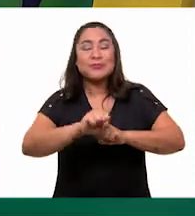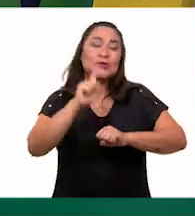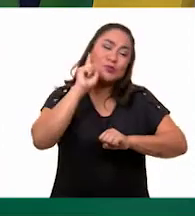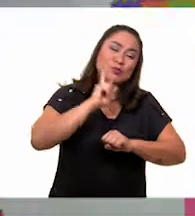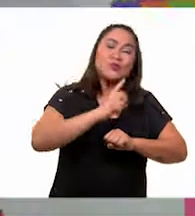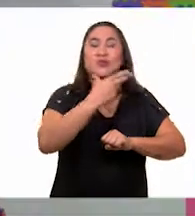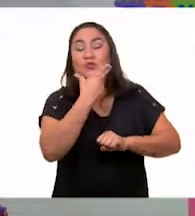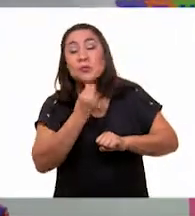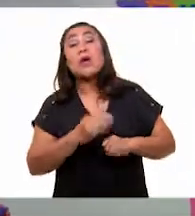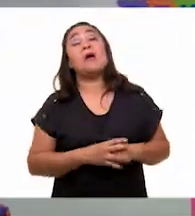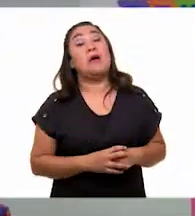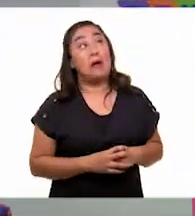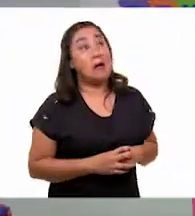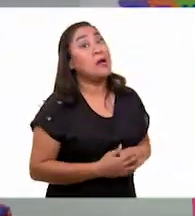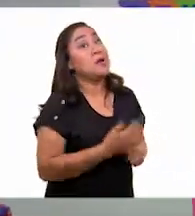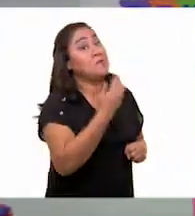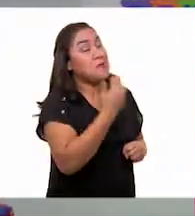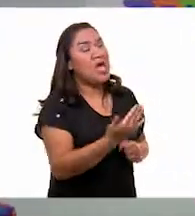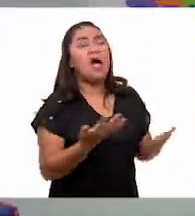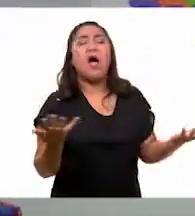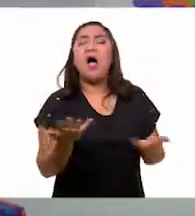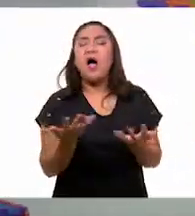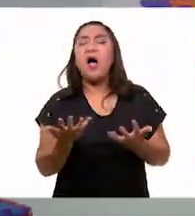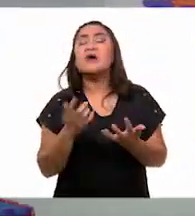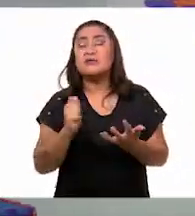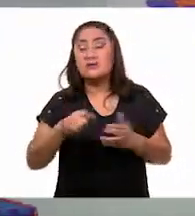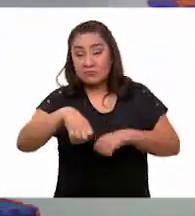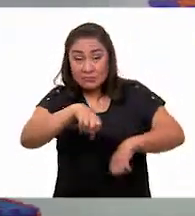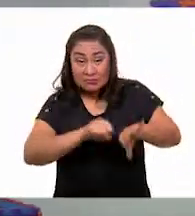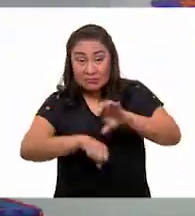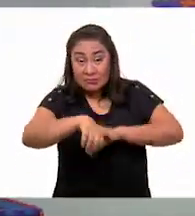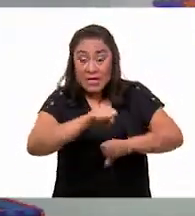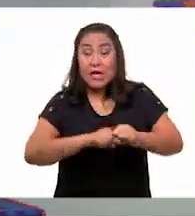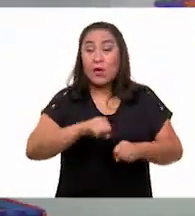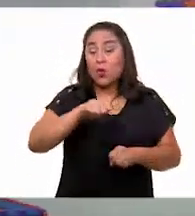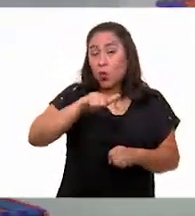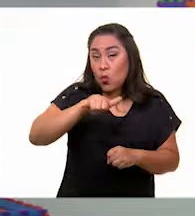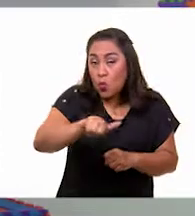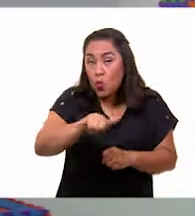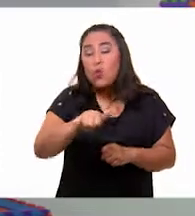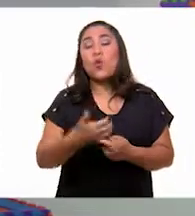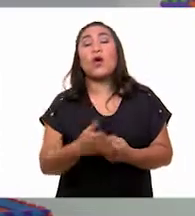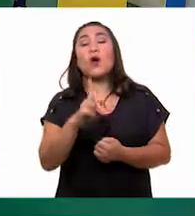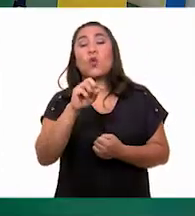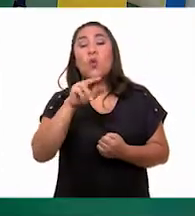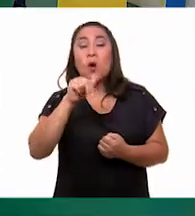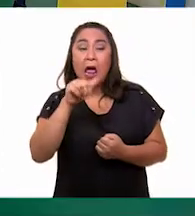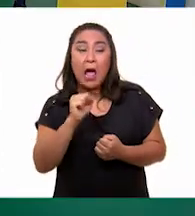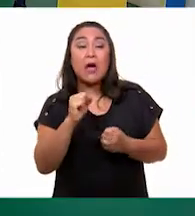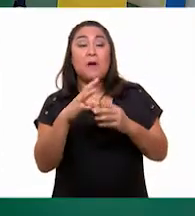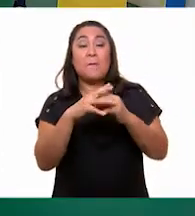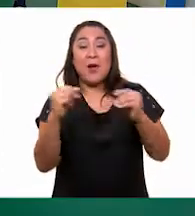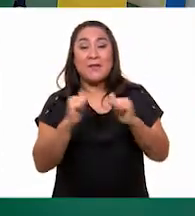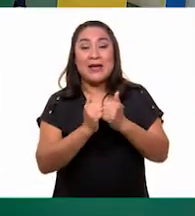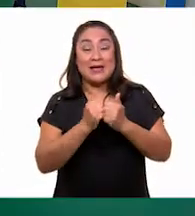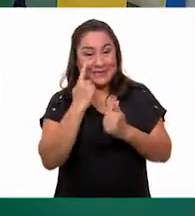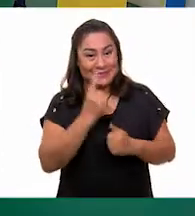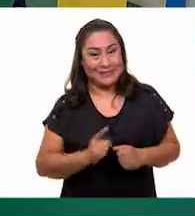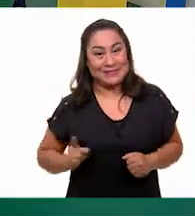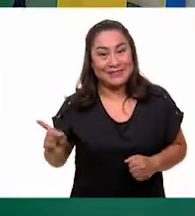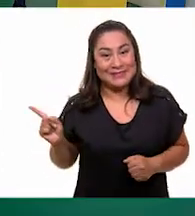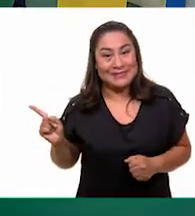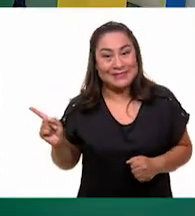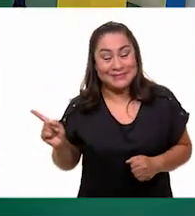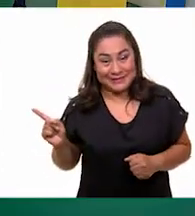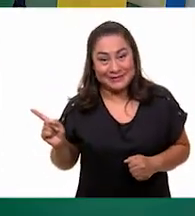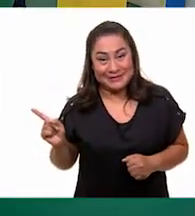maravilloso. ¿Y qué vamos a hacer? ¿Unos cuernitos, unas donas, un bolillo? ¡Ah, mira, mira, mira! ¡Claro! Aquí está apareciendo.